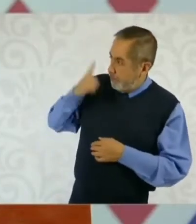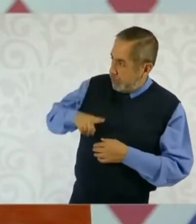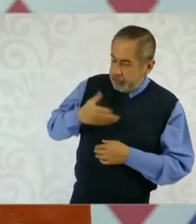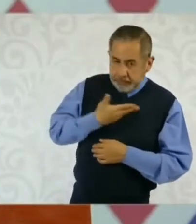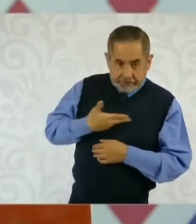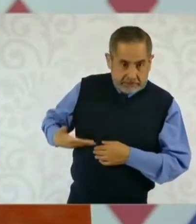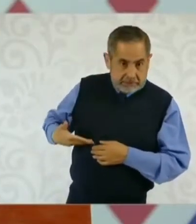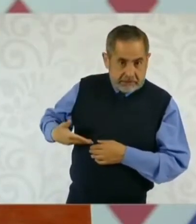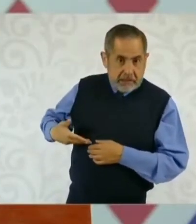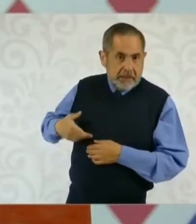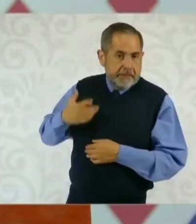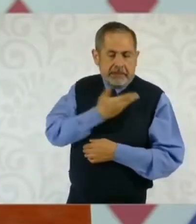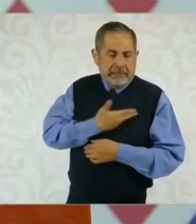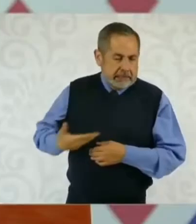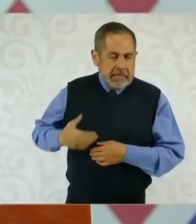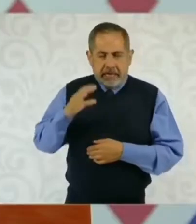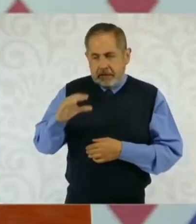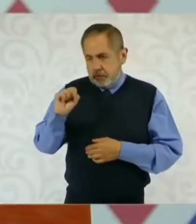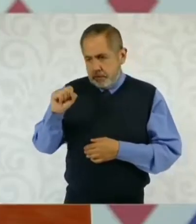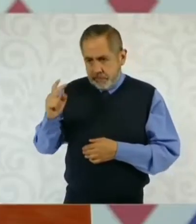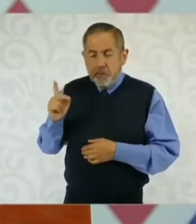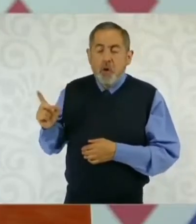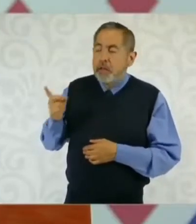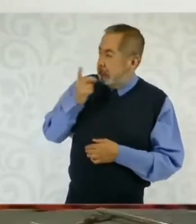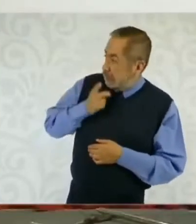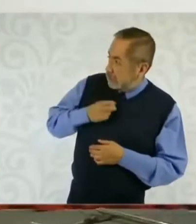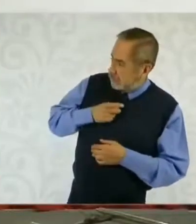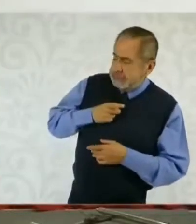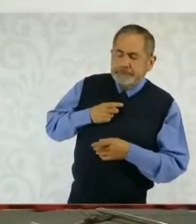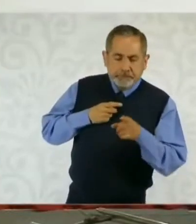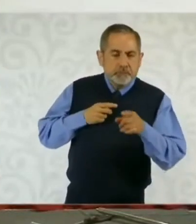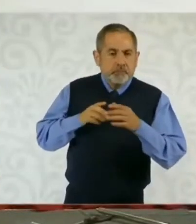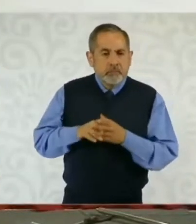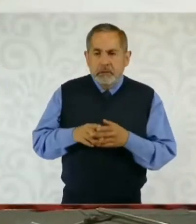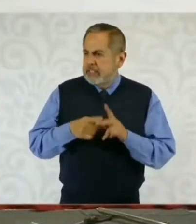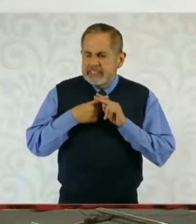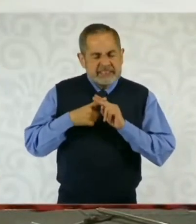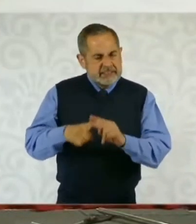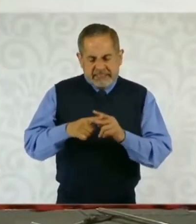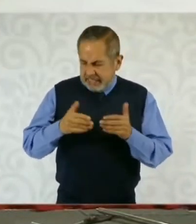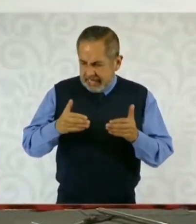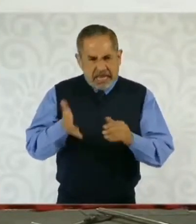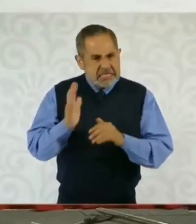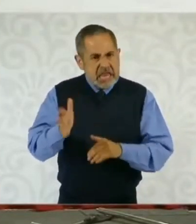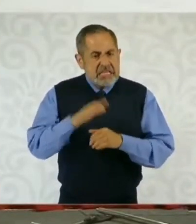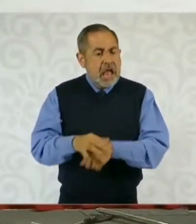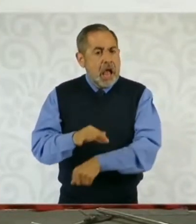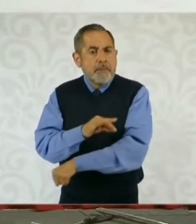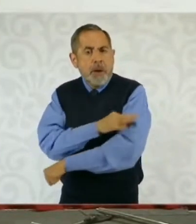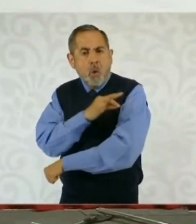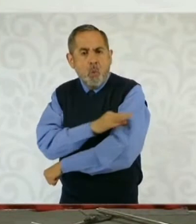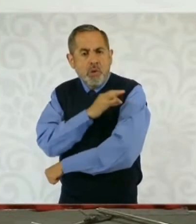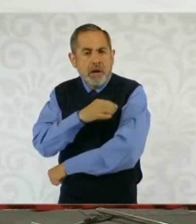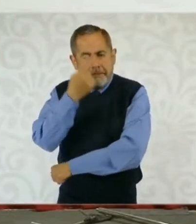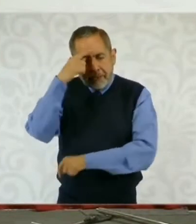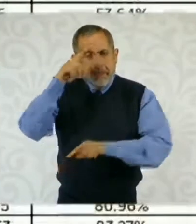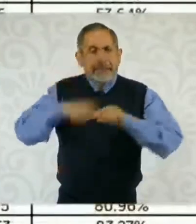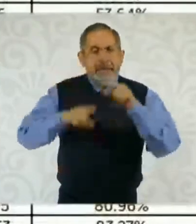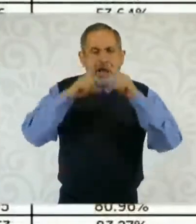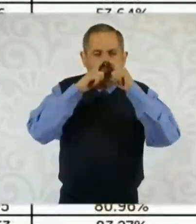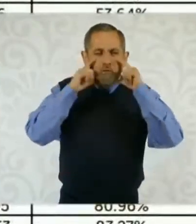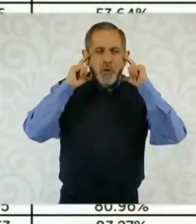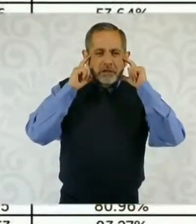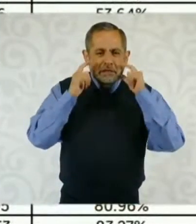la presidenta Sheinbaum fue empezar la vacunación contra influenza y contra